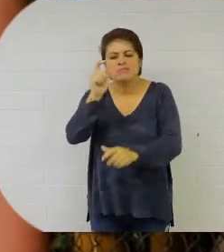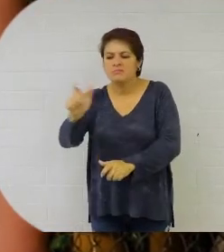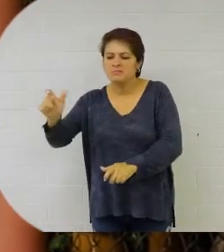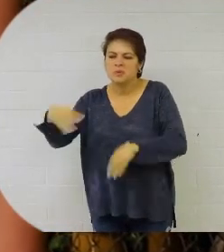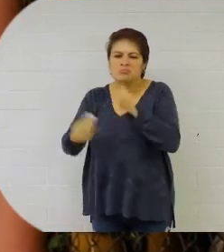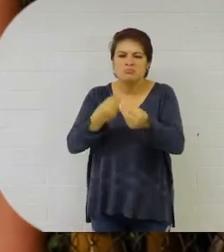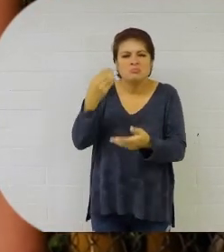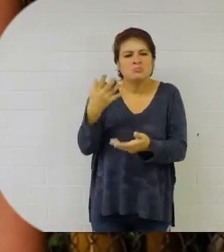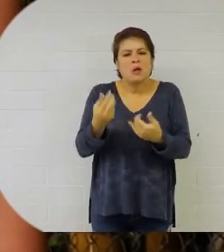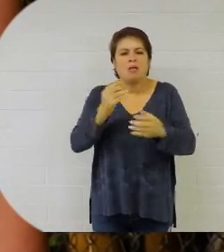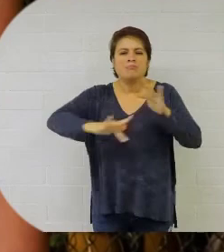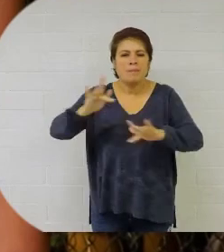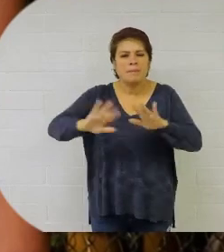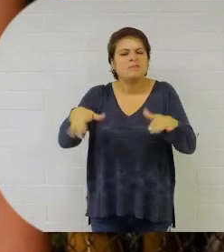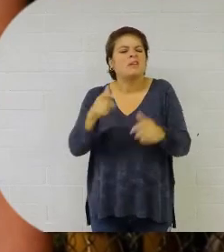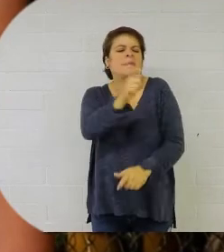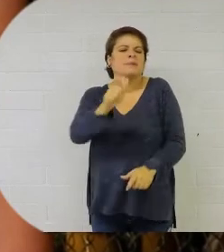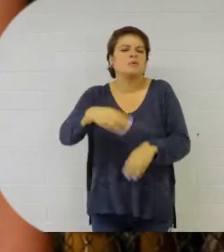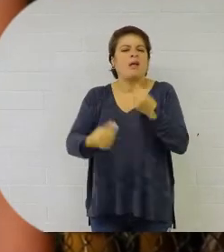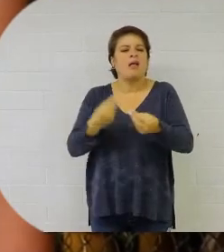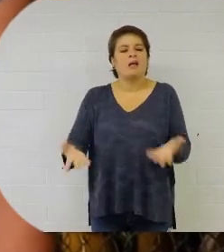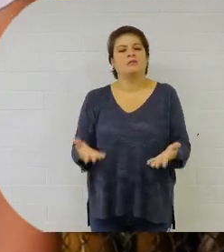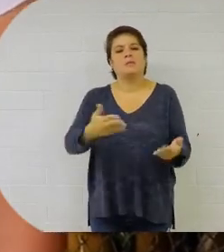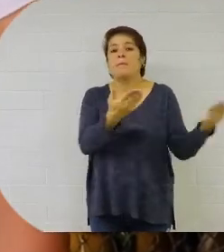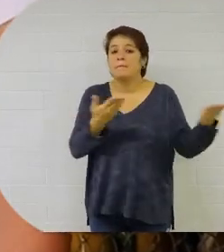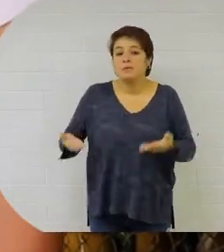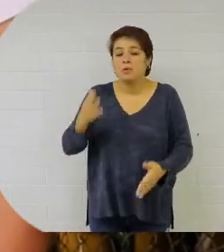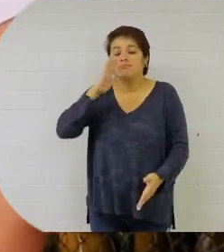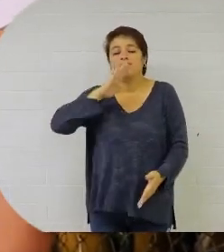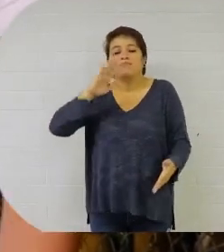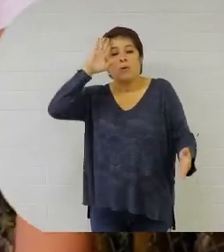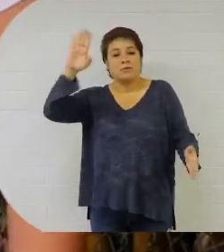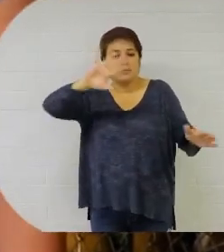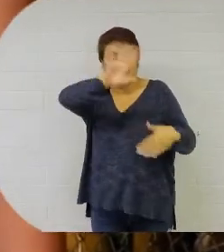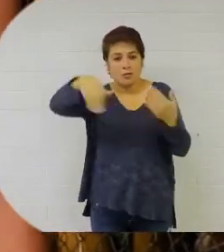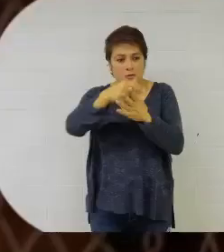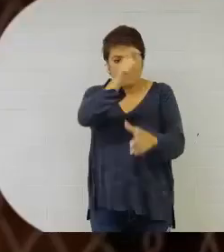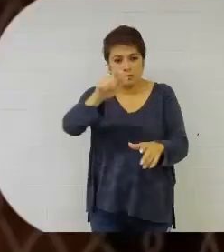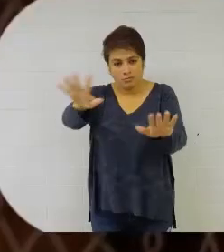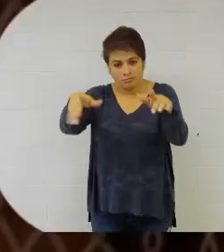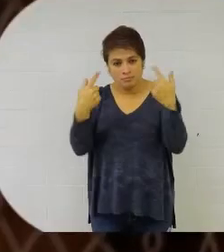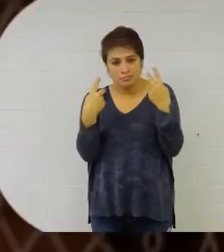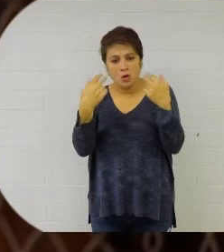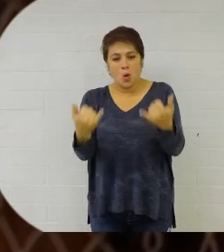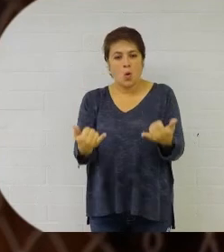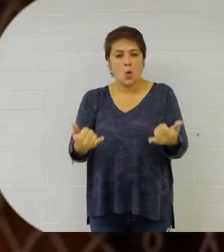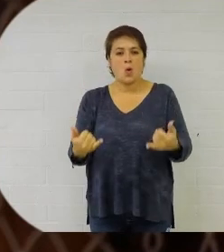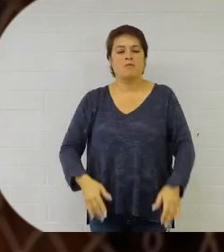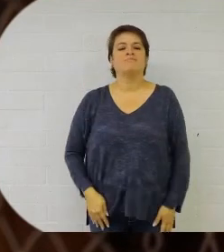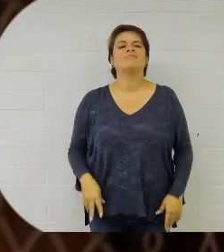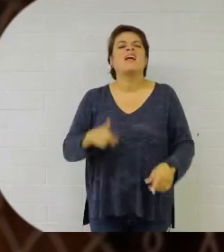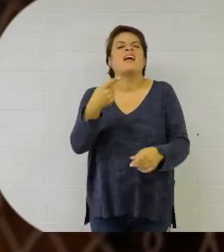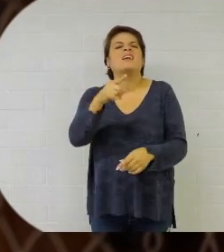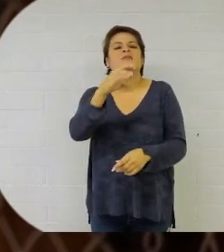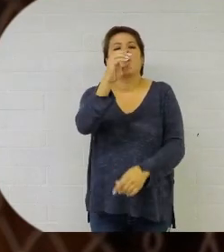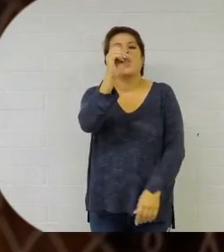acerca en qué consiste esta corporación y quiénes la conforman. Bienvenida, Adriana. Muchas gracias, Juan Pablo. Un saludo para todos los que nos ven en esos